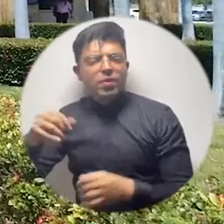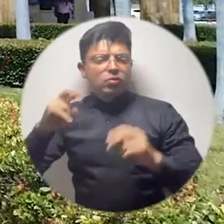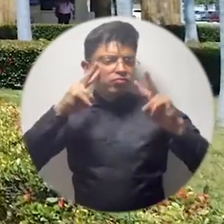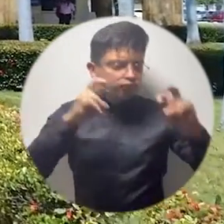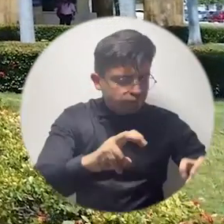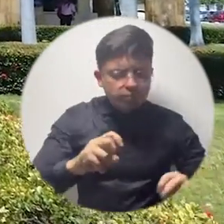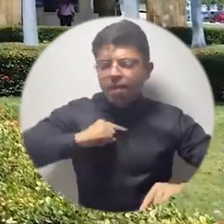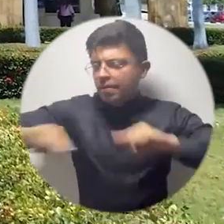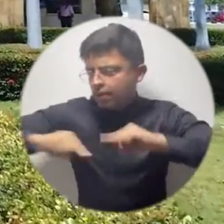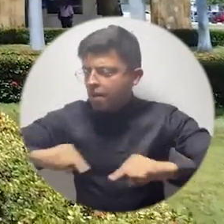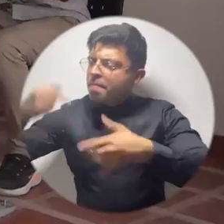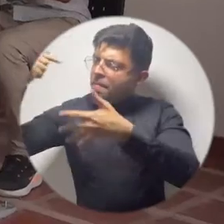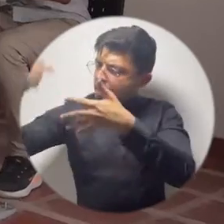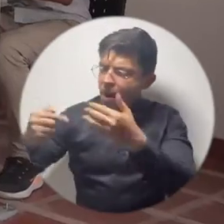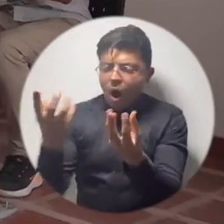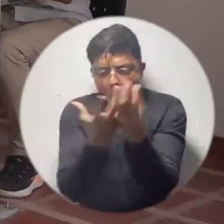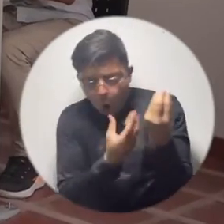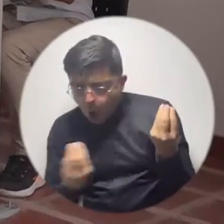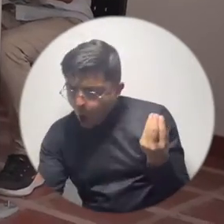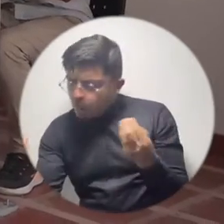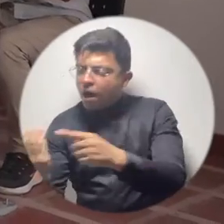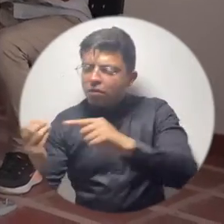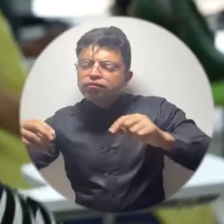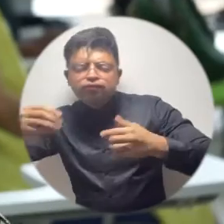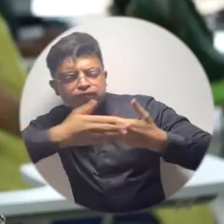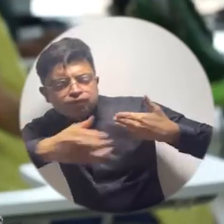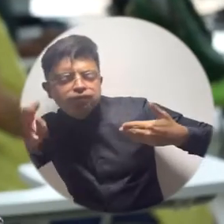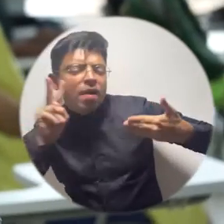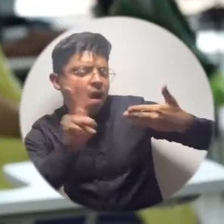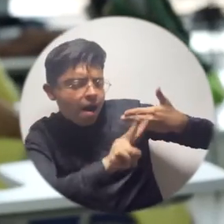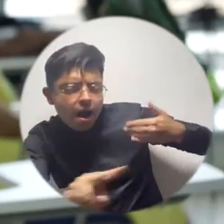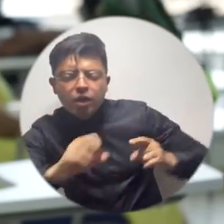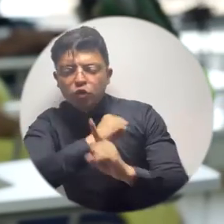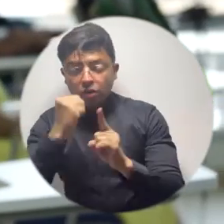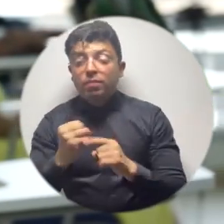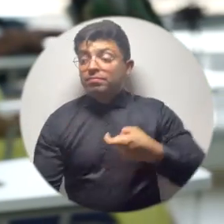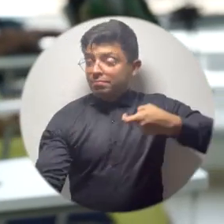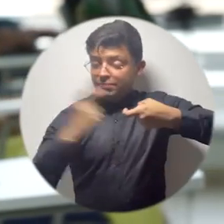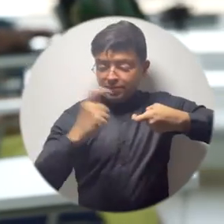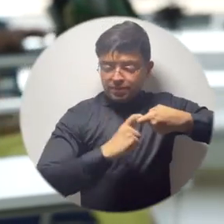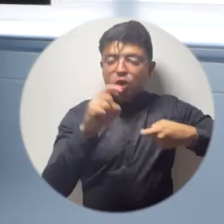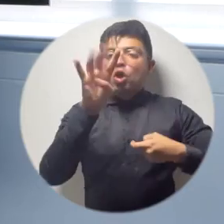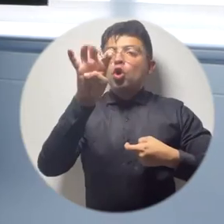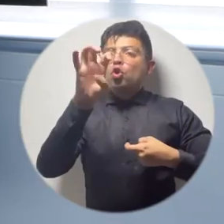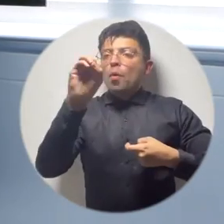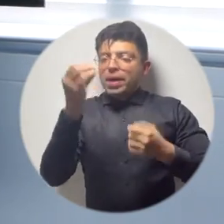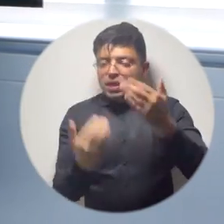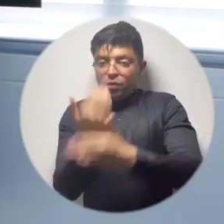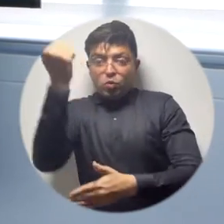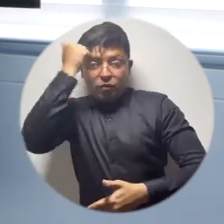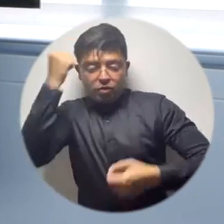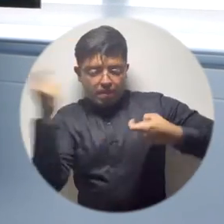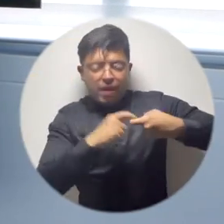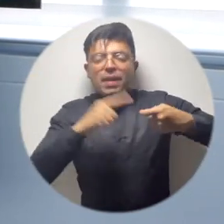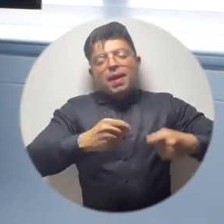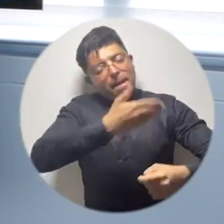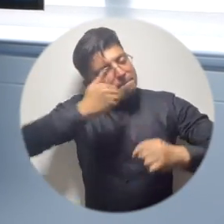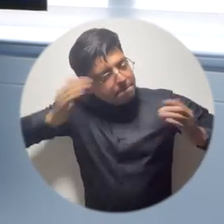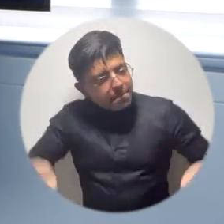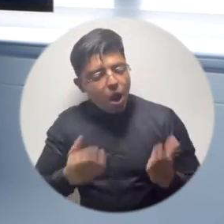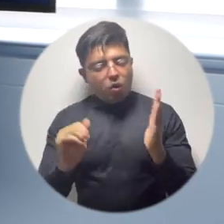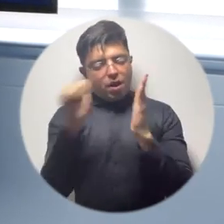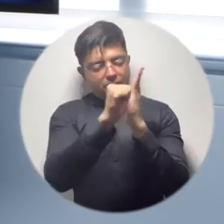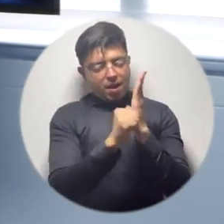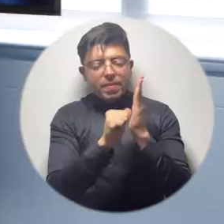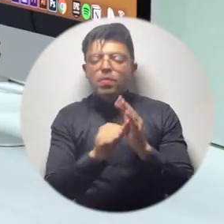investigativos, administrativos y de extensión y proyección social, la vinculación de 90 nuevos docentes y el mejoramiento de las condiciones del programa